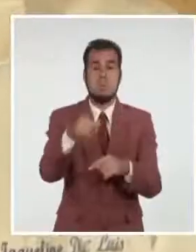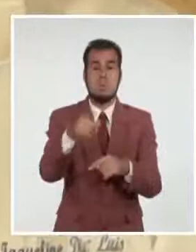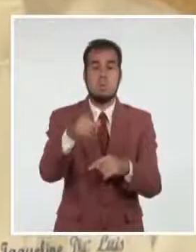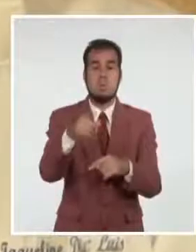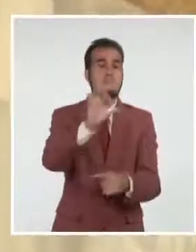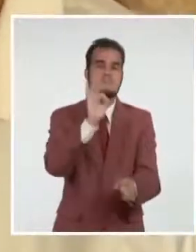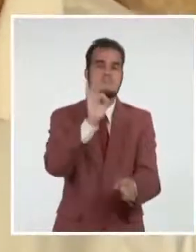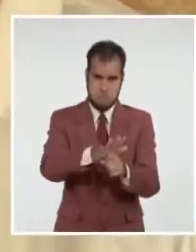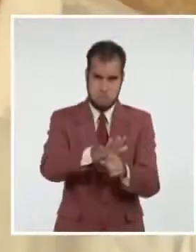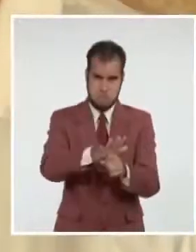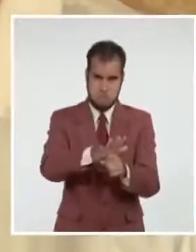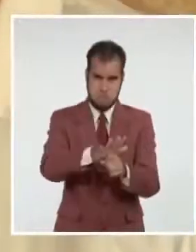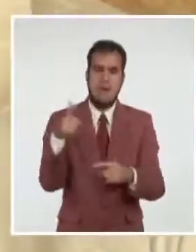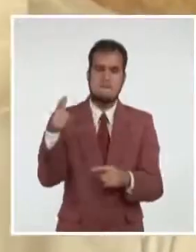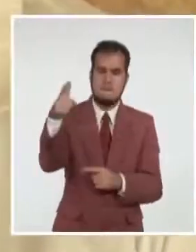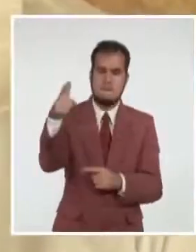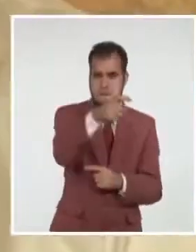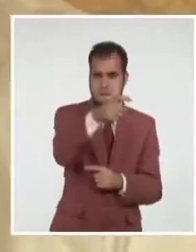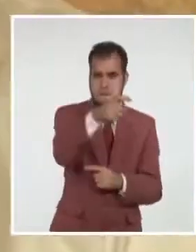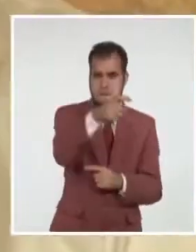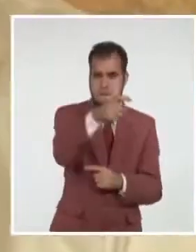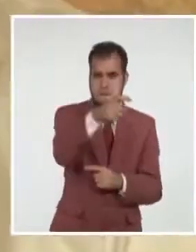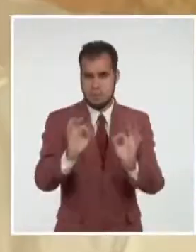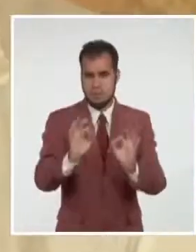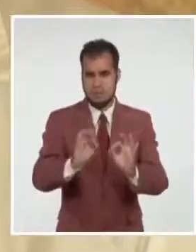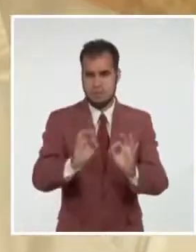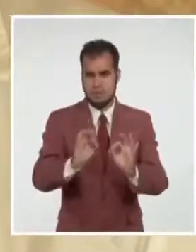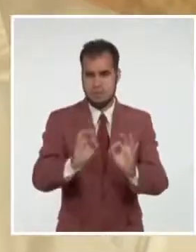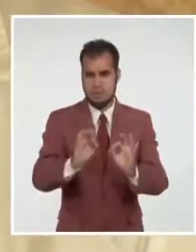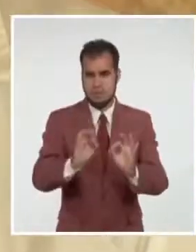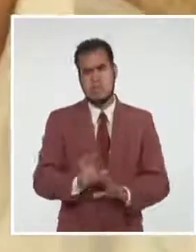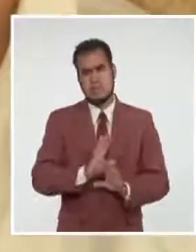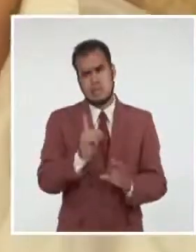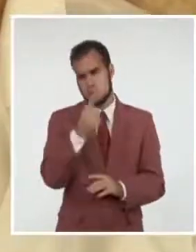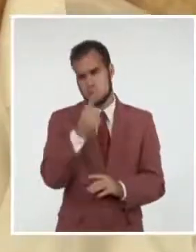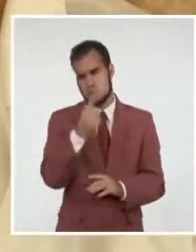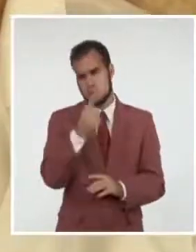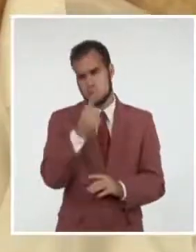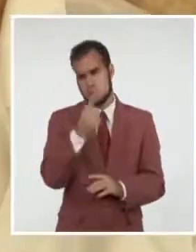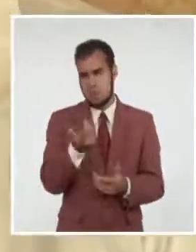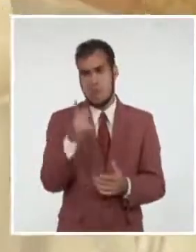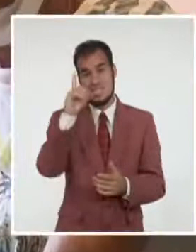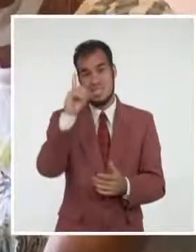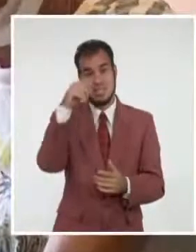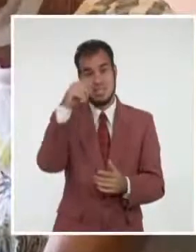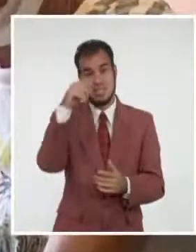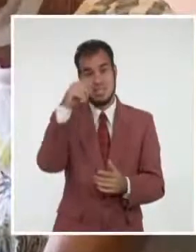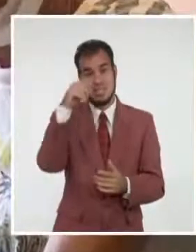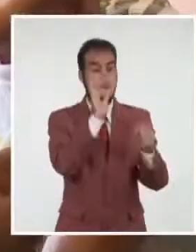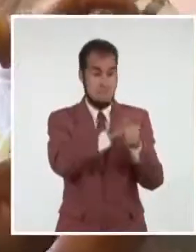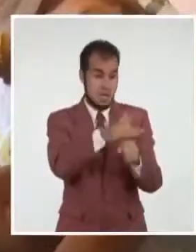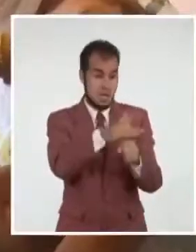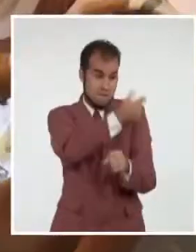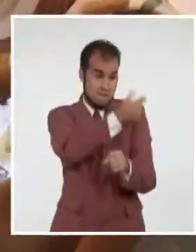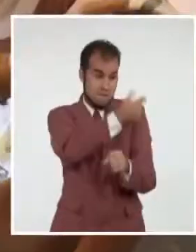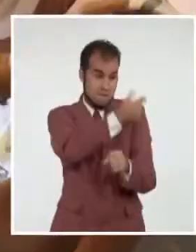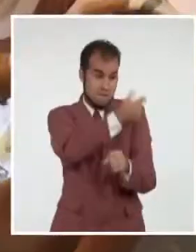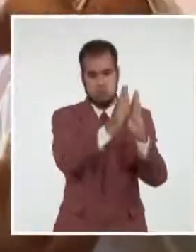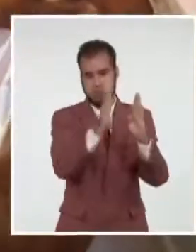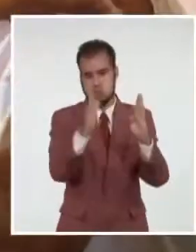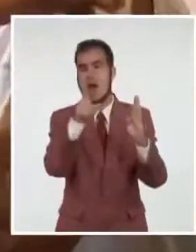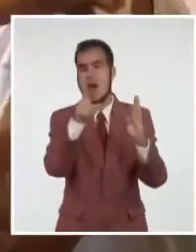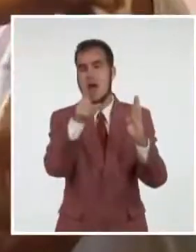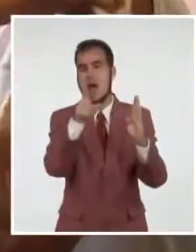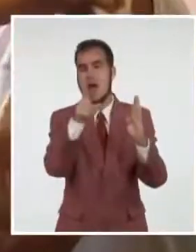la primera reactivación de este candidato, como sabemos que tiene un ciclo de 0, 14 y 28 días. Mientras, en el municipio de